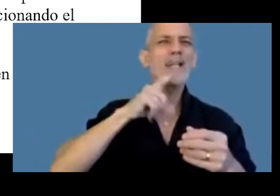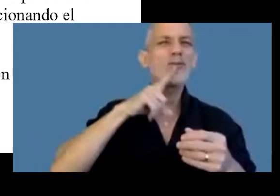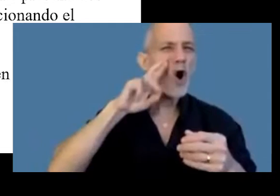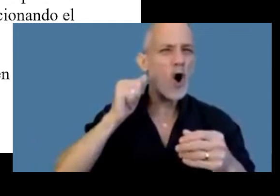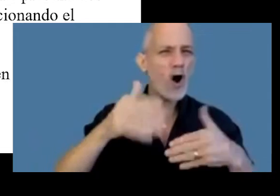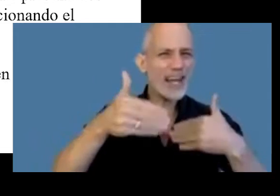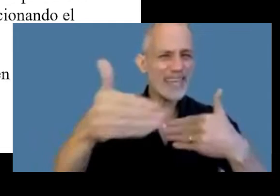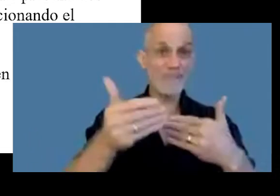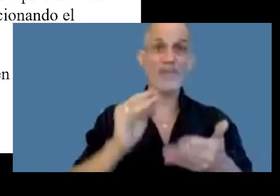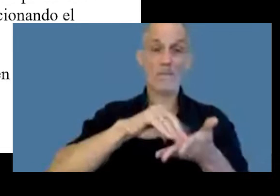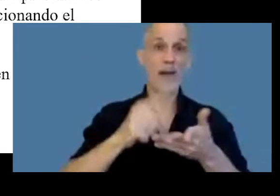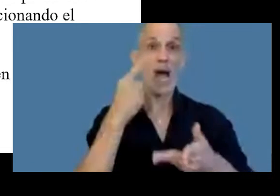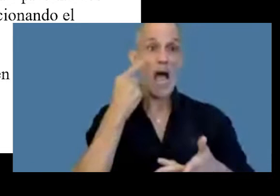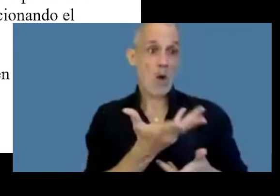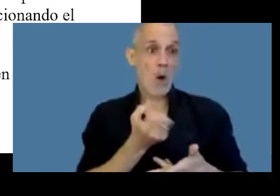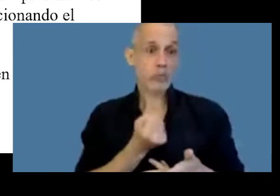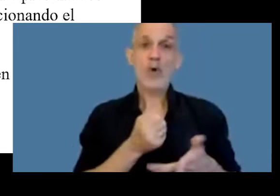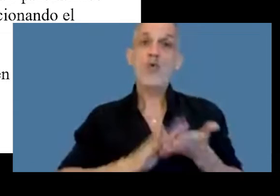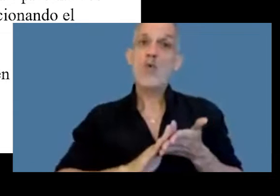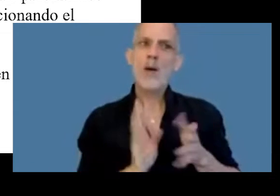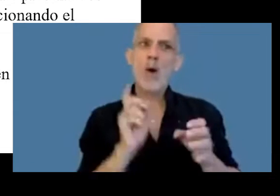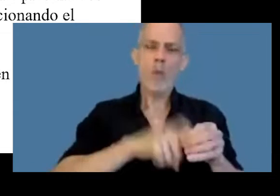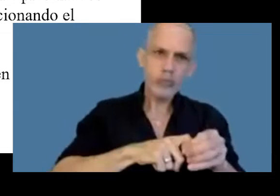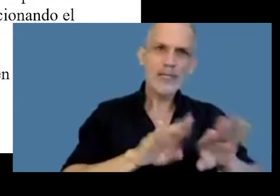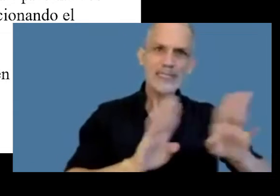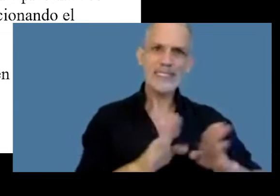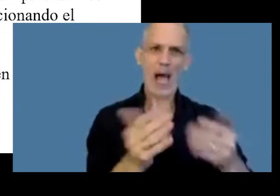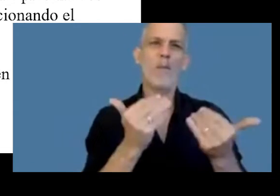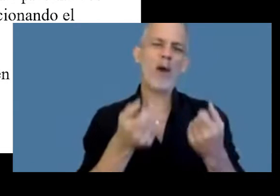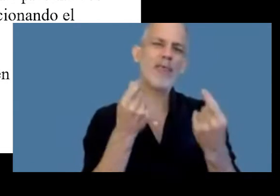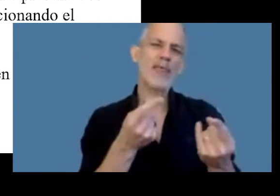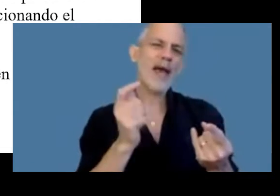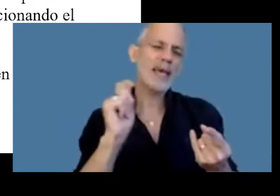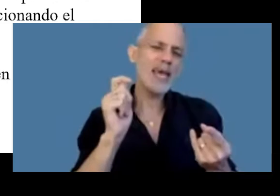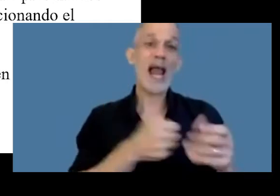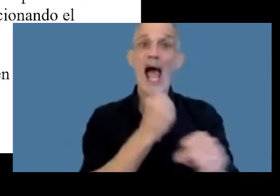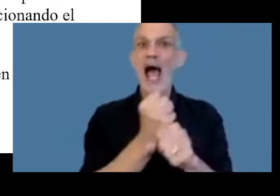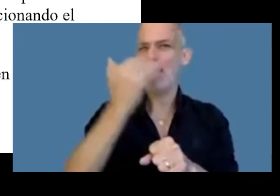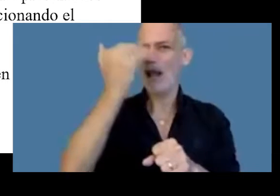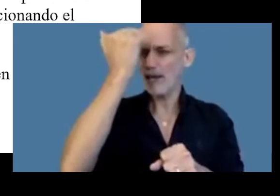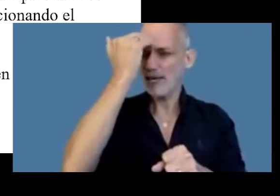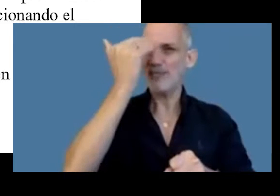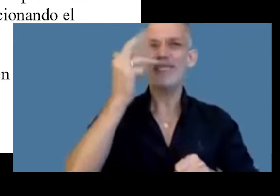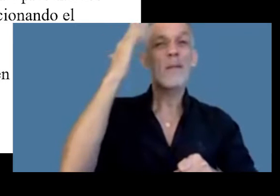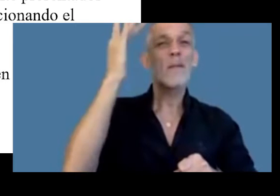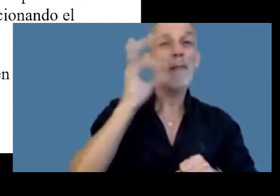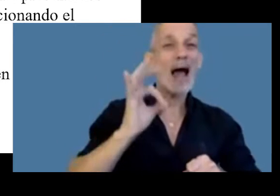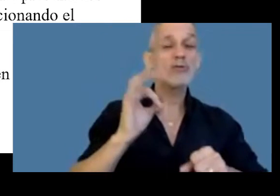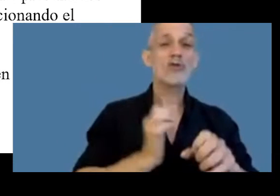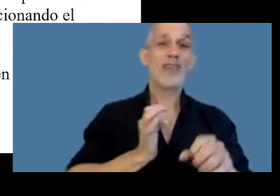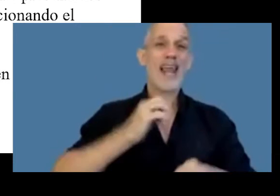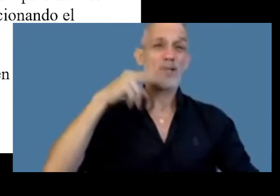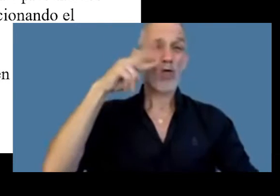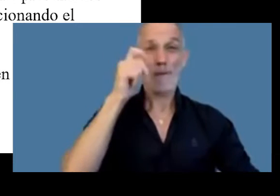que el acogimiento a este nuevo régimen podrá realizarse hasta el 15 de marzo del